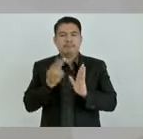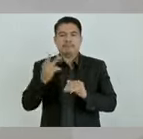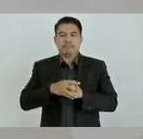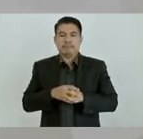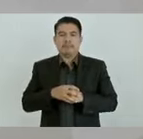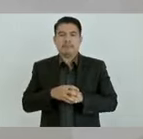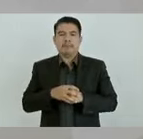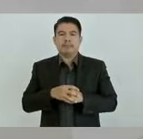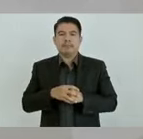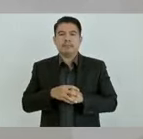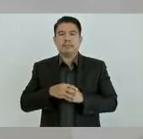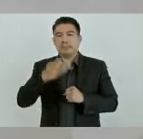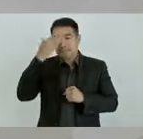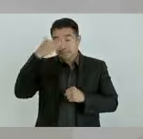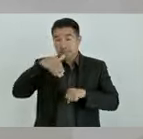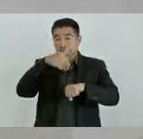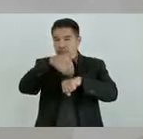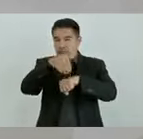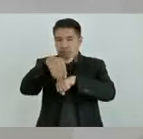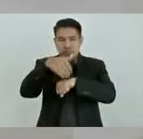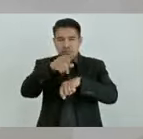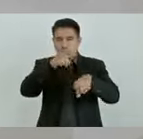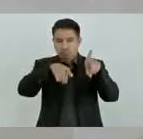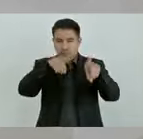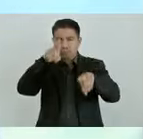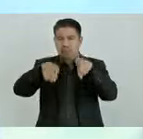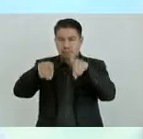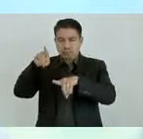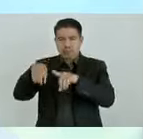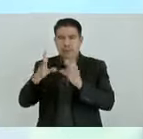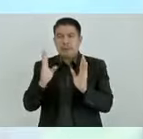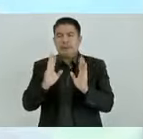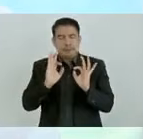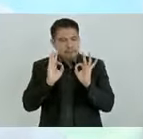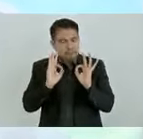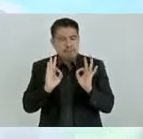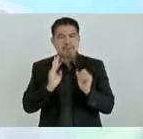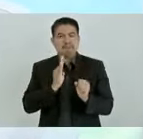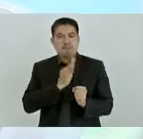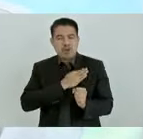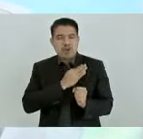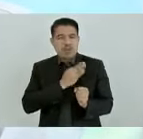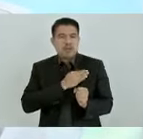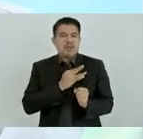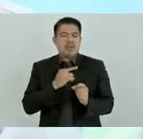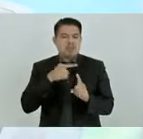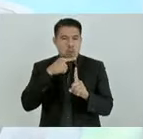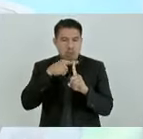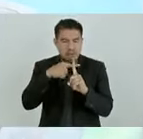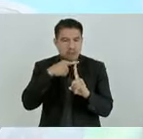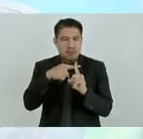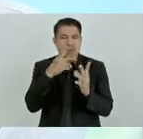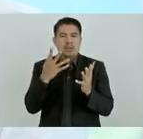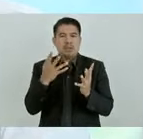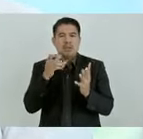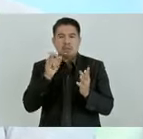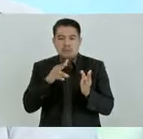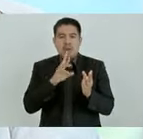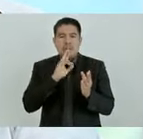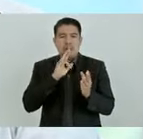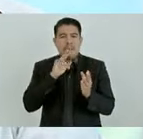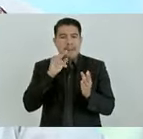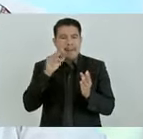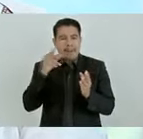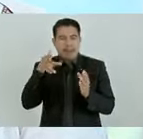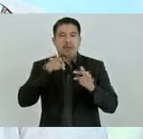datos duros y buenos, positivos, en cuanto a la recuperación de